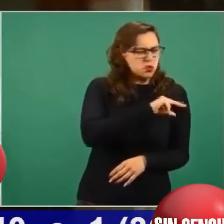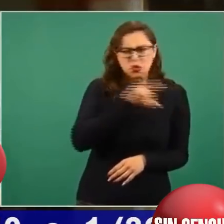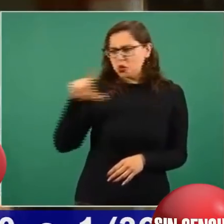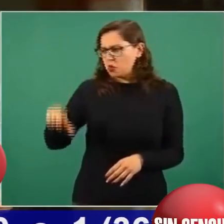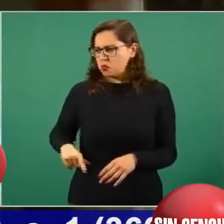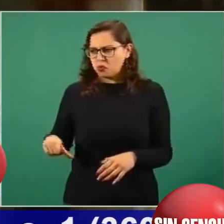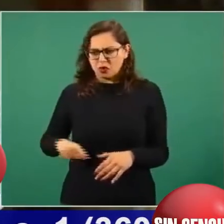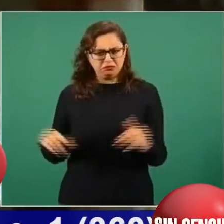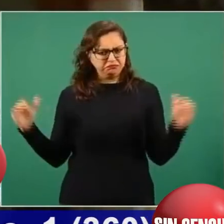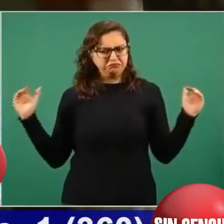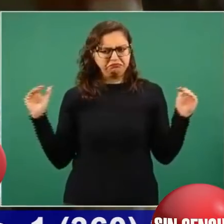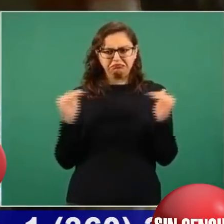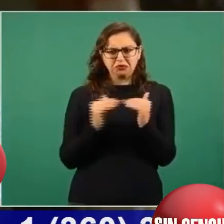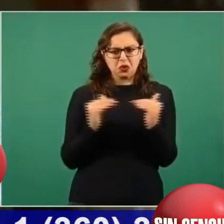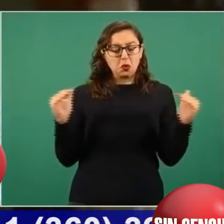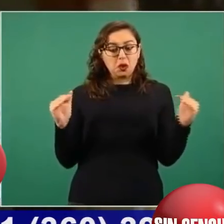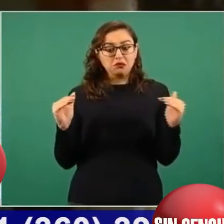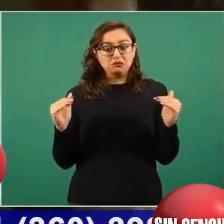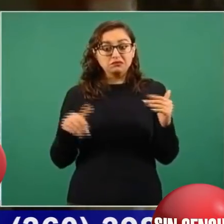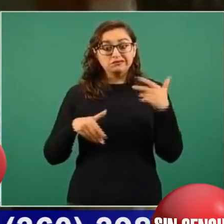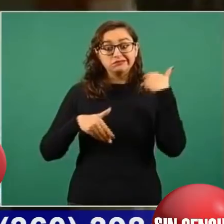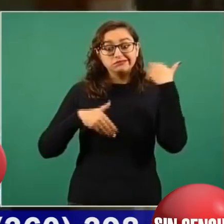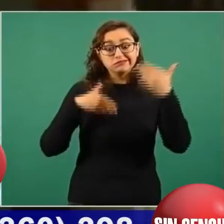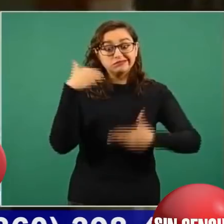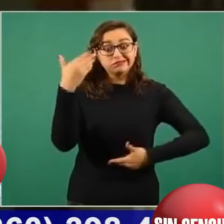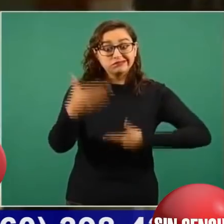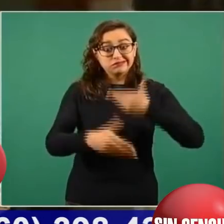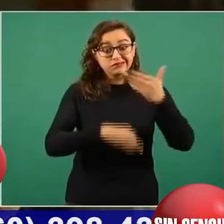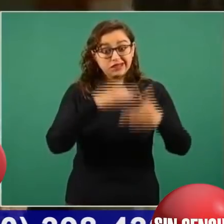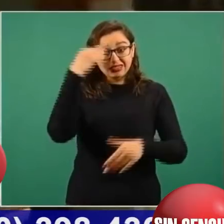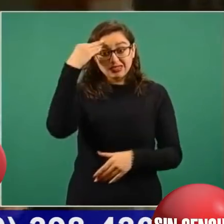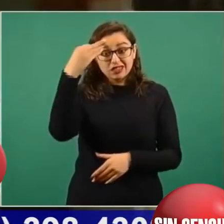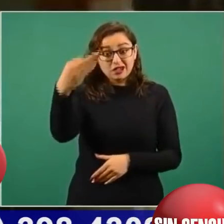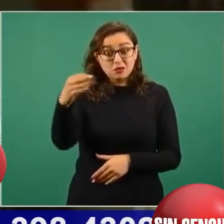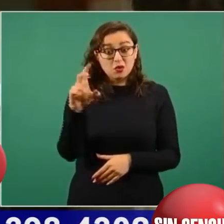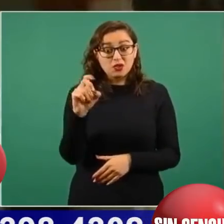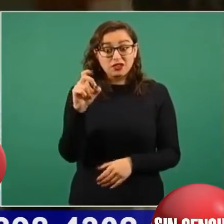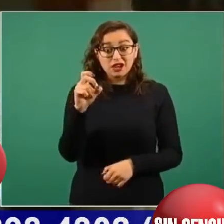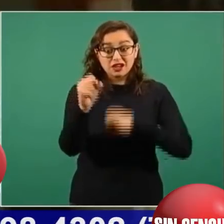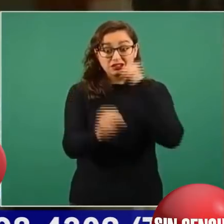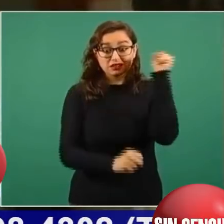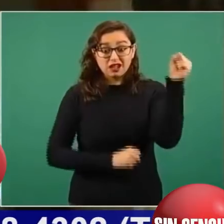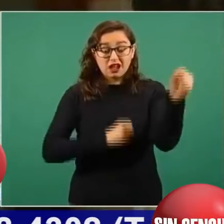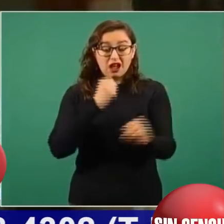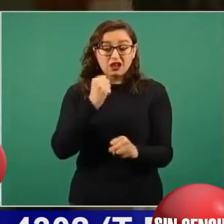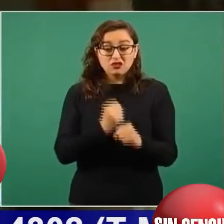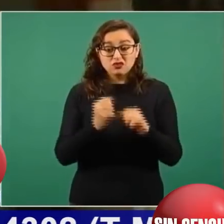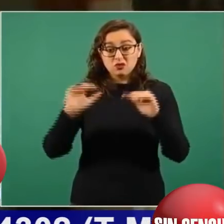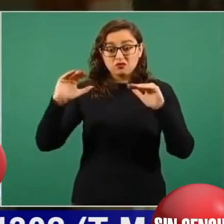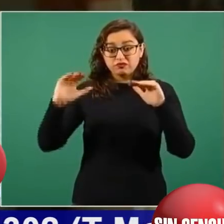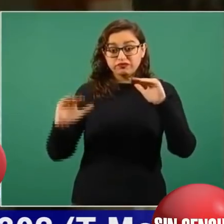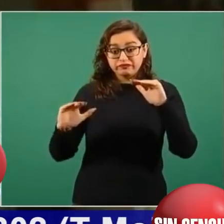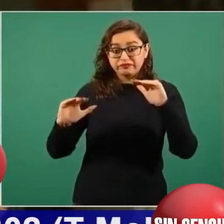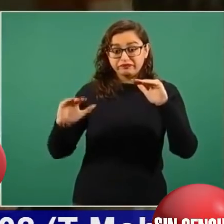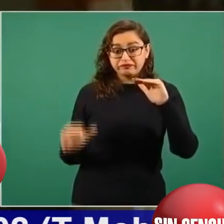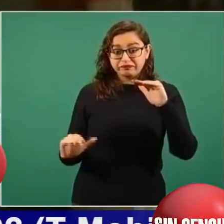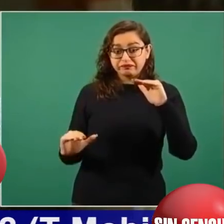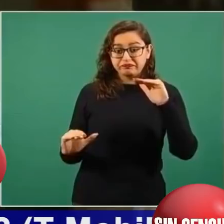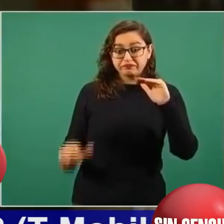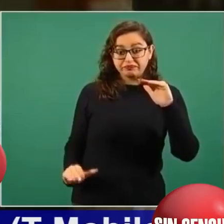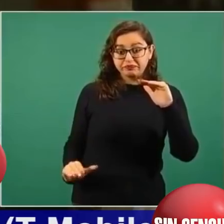Con el tiempo y en los últimos 30 años, la gente empezó a emigrar a los colegios. Hoy, hasta